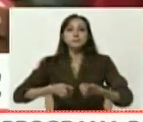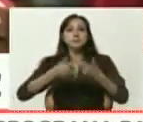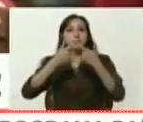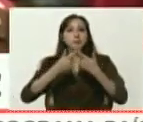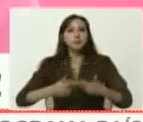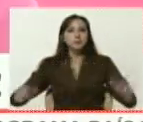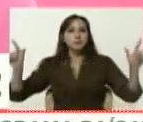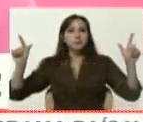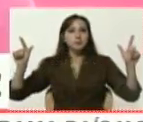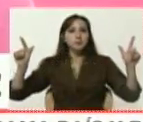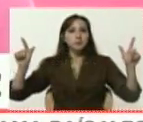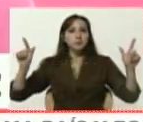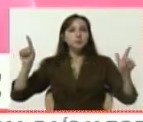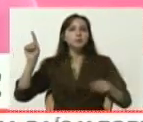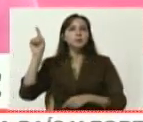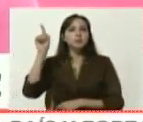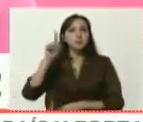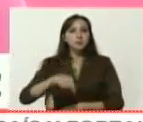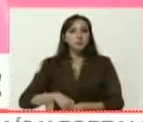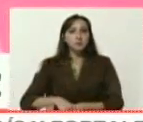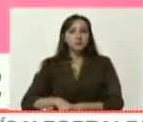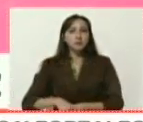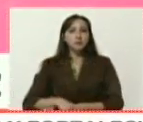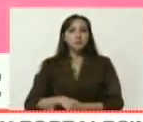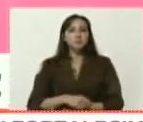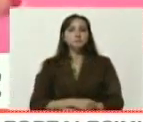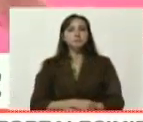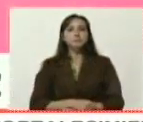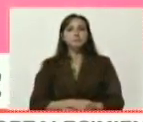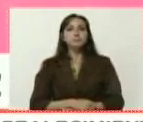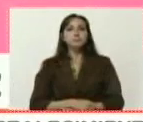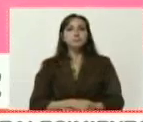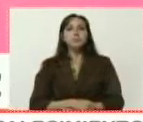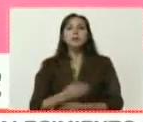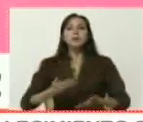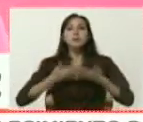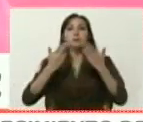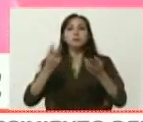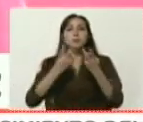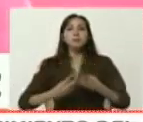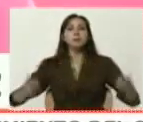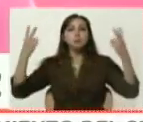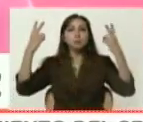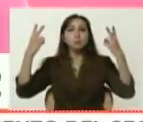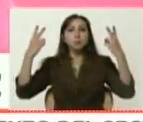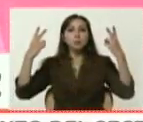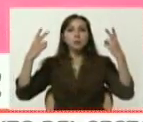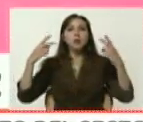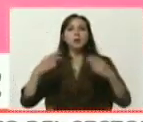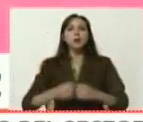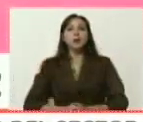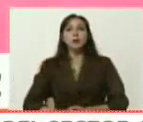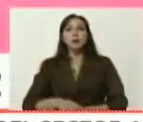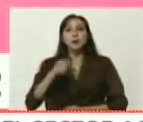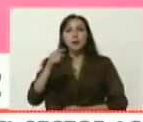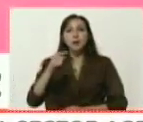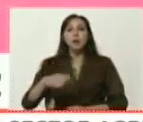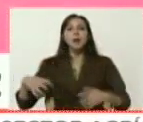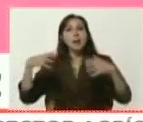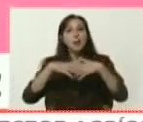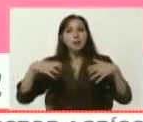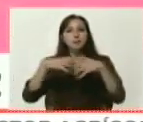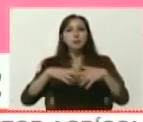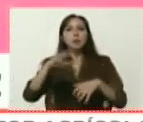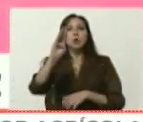la libertad de la Nueva Granada, dando la victoria días más tarde en la batalla de Boyacá, sino